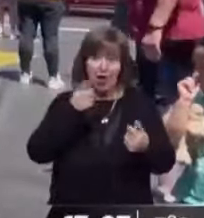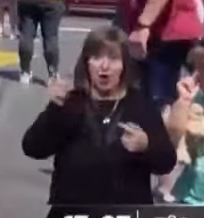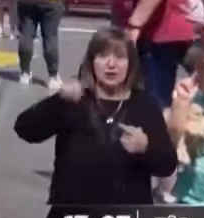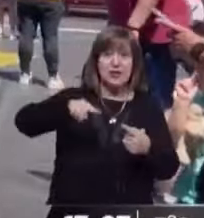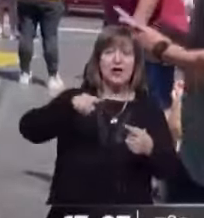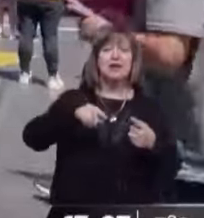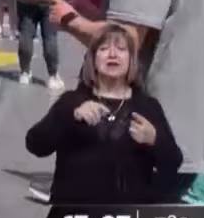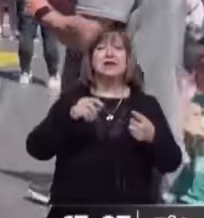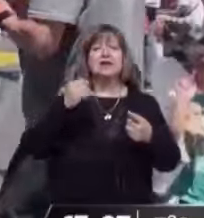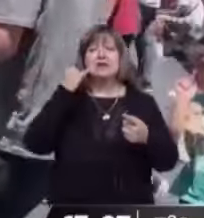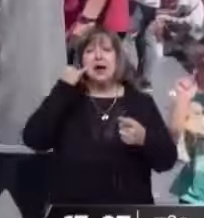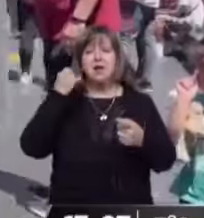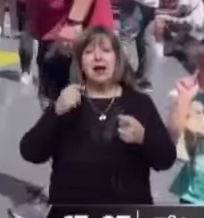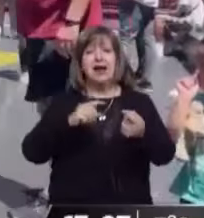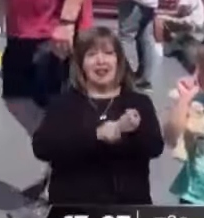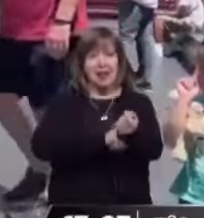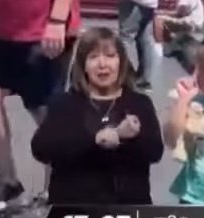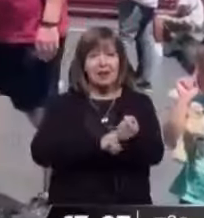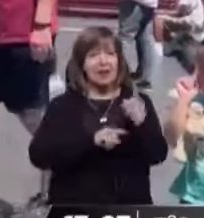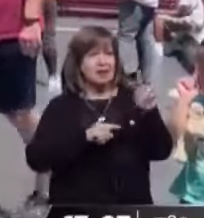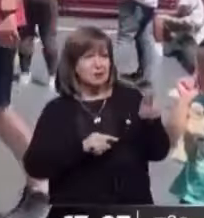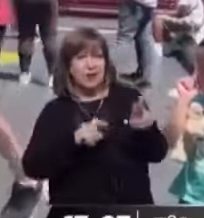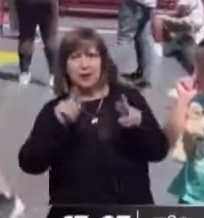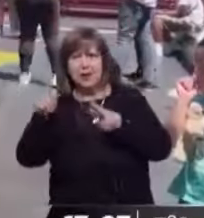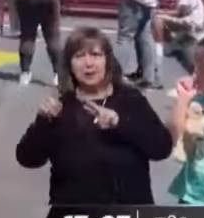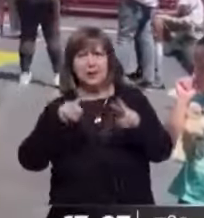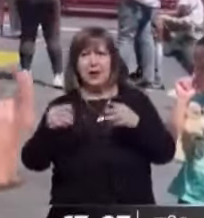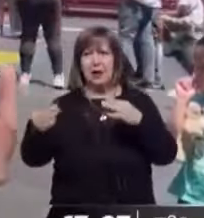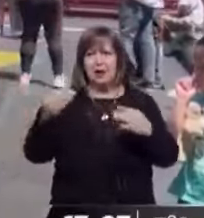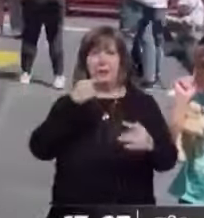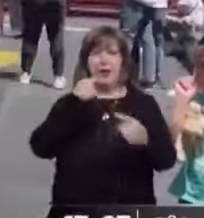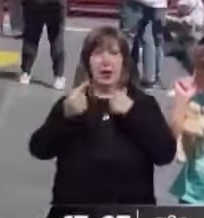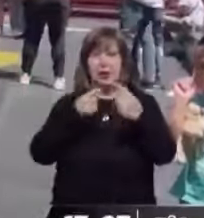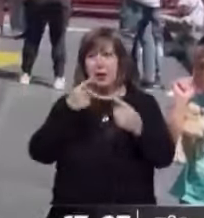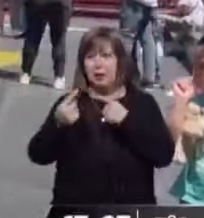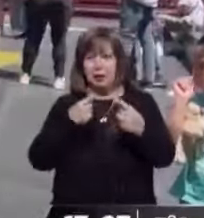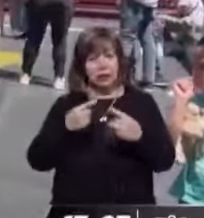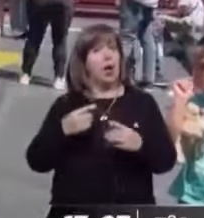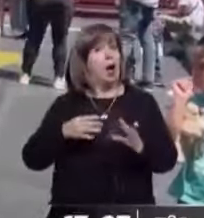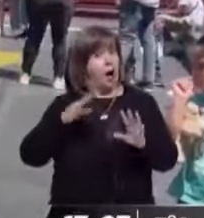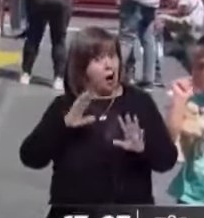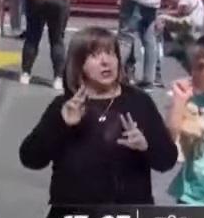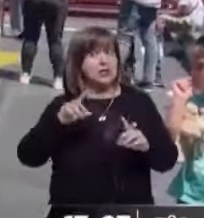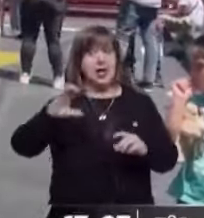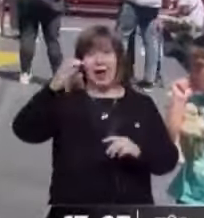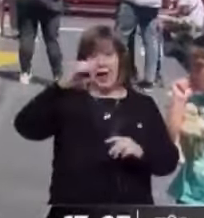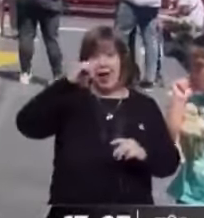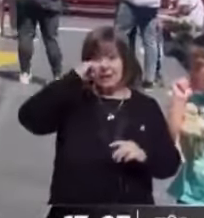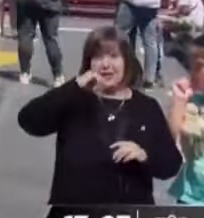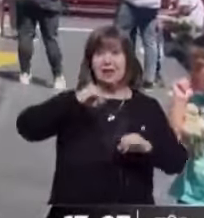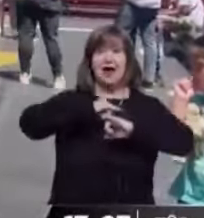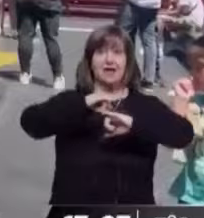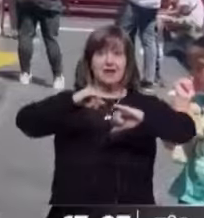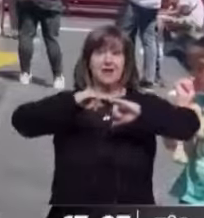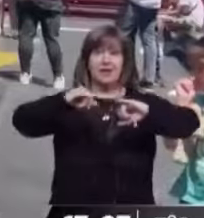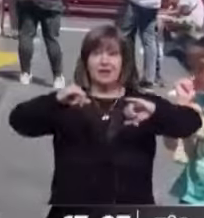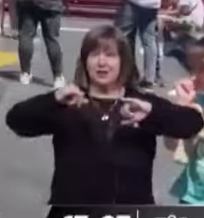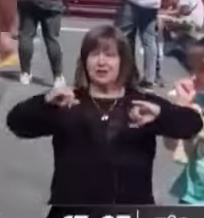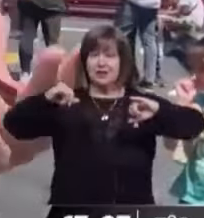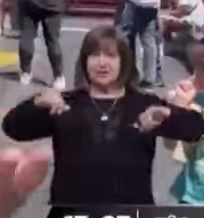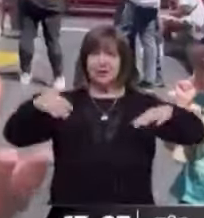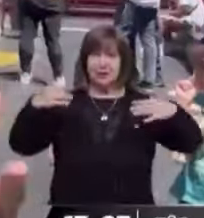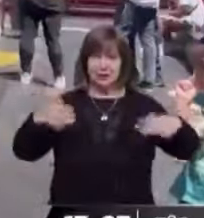de Mendoza, me crucé también. Todos querían hablar, todos nos ven por Canal 7 de Mendoza. Muy bien. El